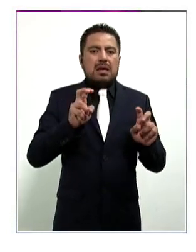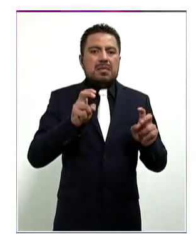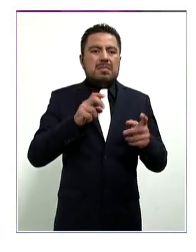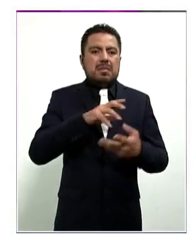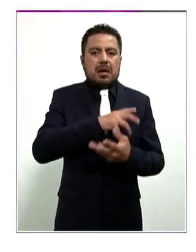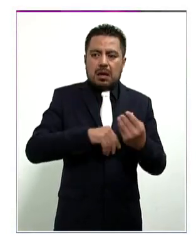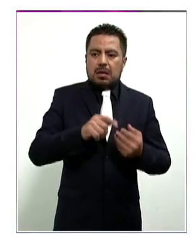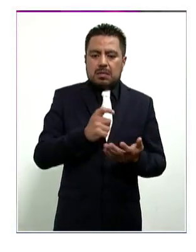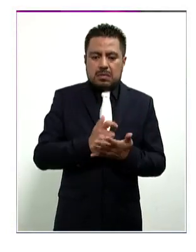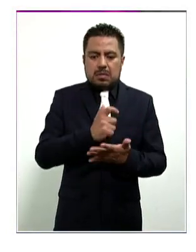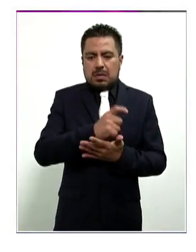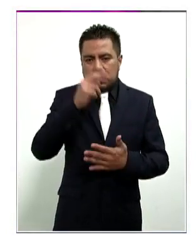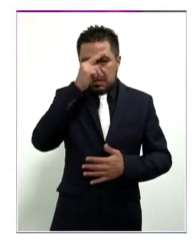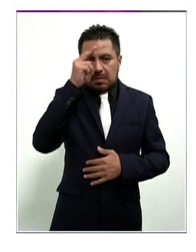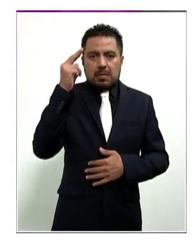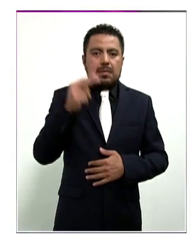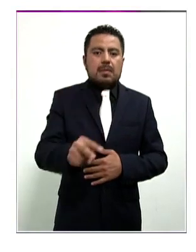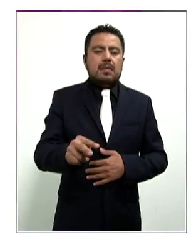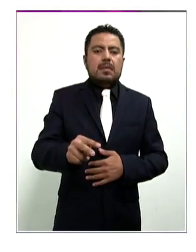economía mexicana,